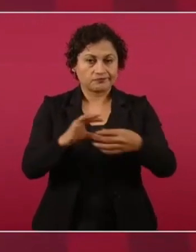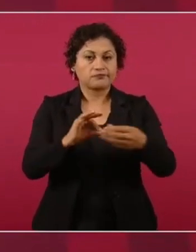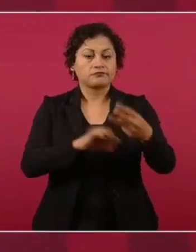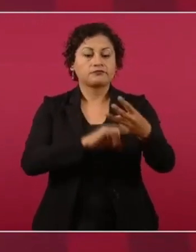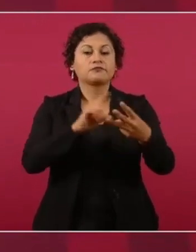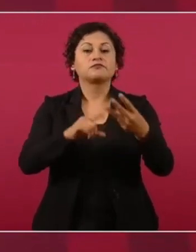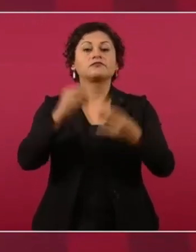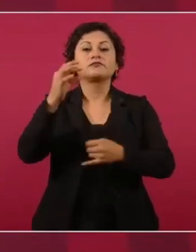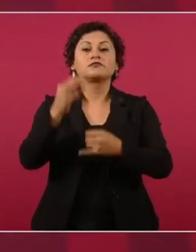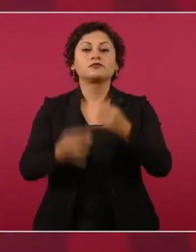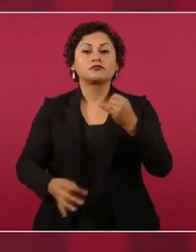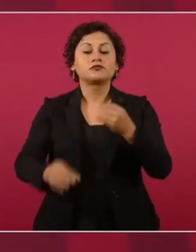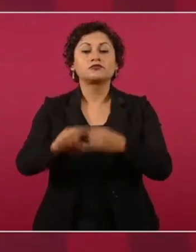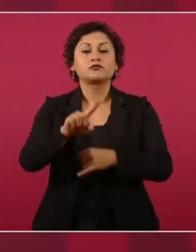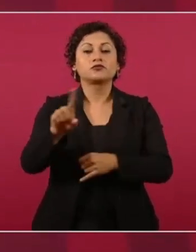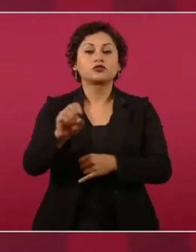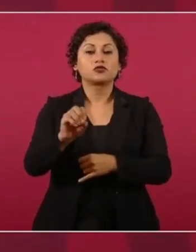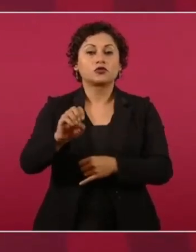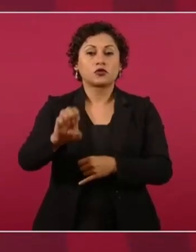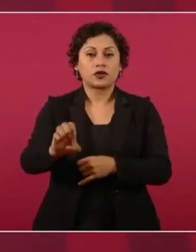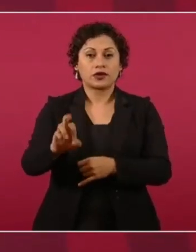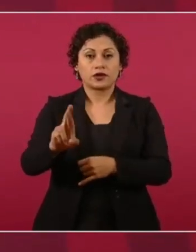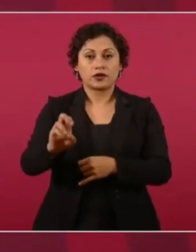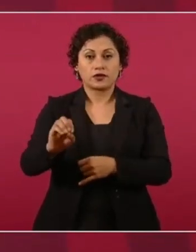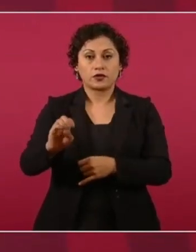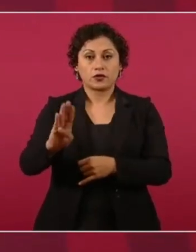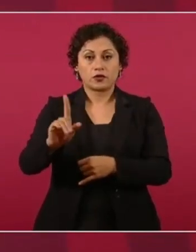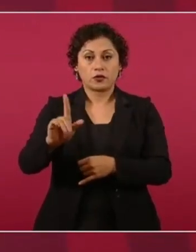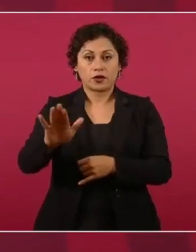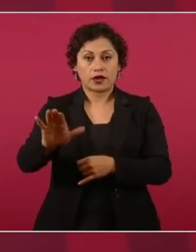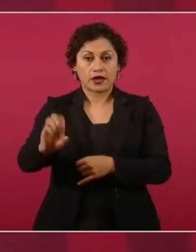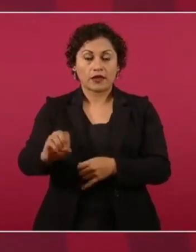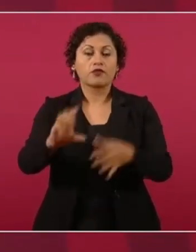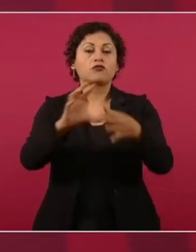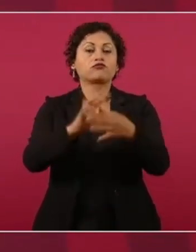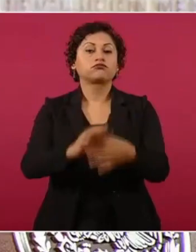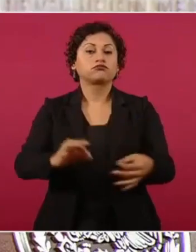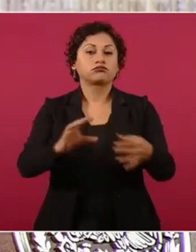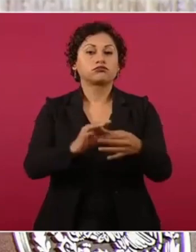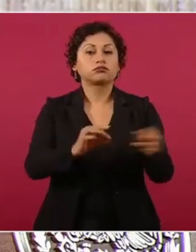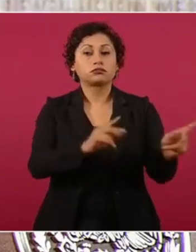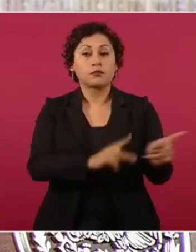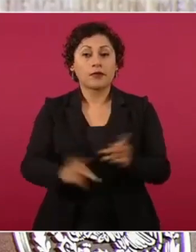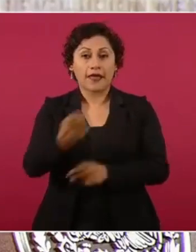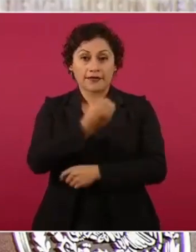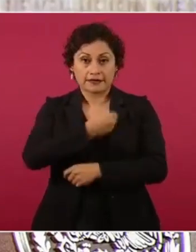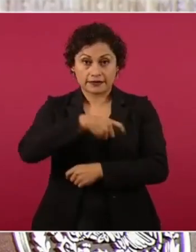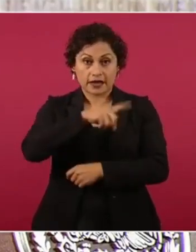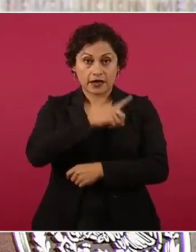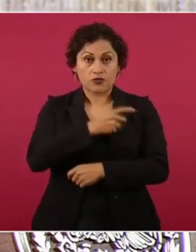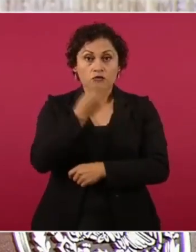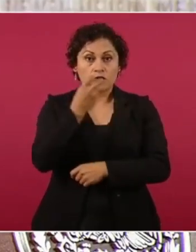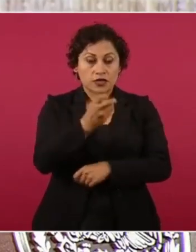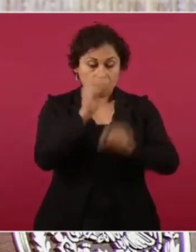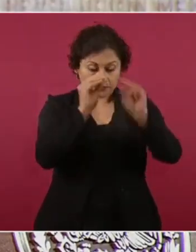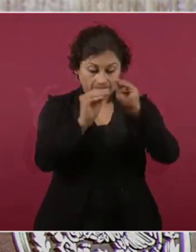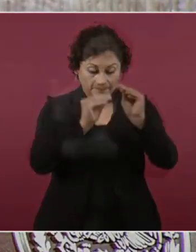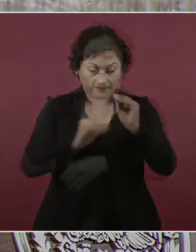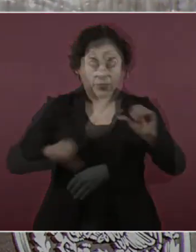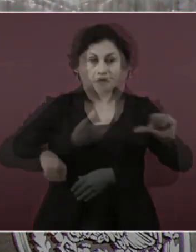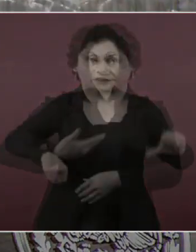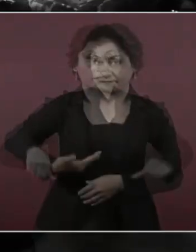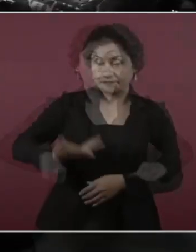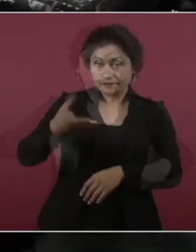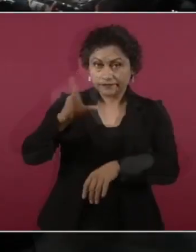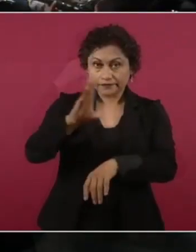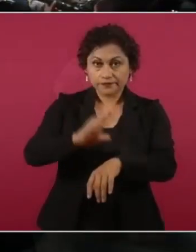Zoé Robledo para el plan de salud, lo que estamos haciendo para garantizar el derecho del pueblo a la